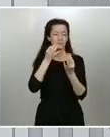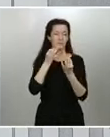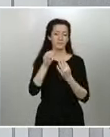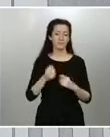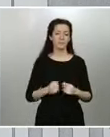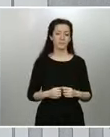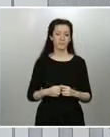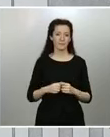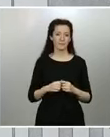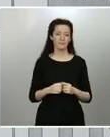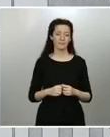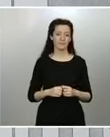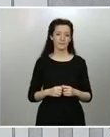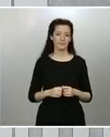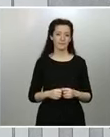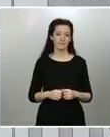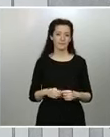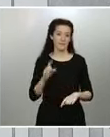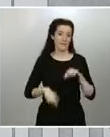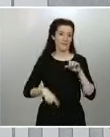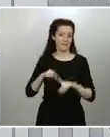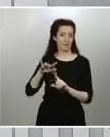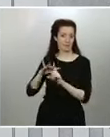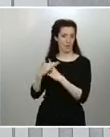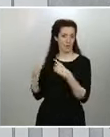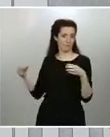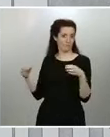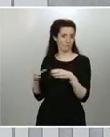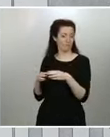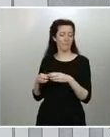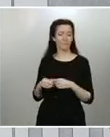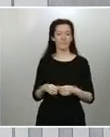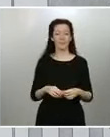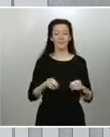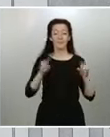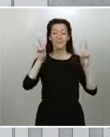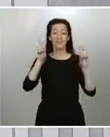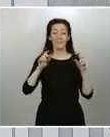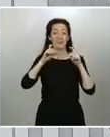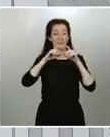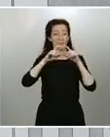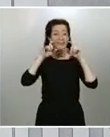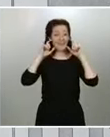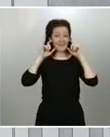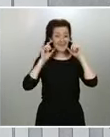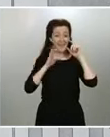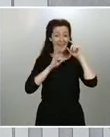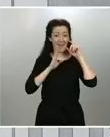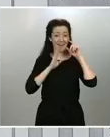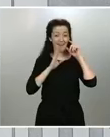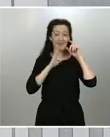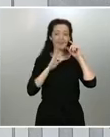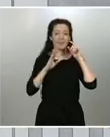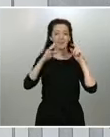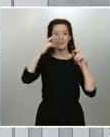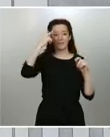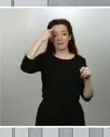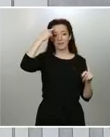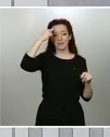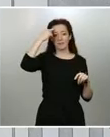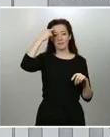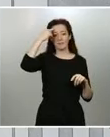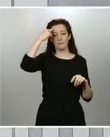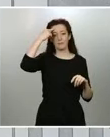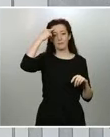en que se encuentran y respecto a las mascarillas como usted sabe hemos instaurado tres controles un